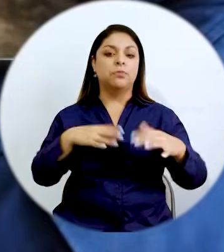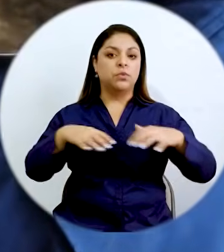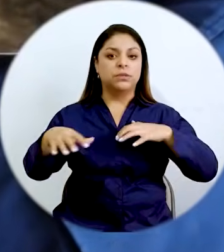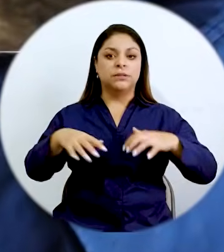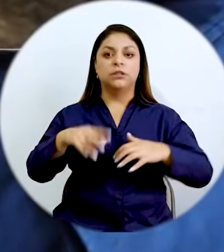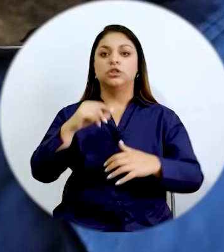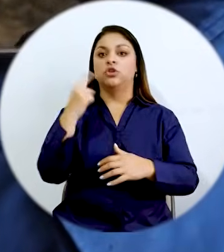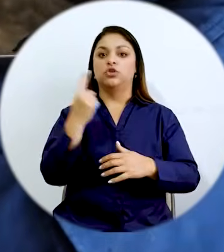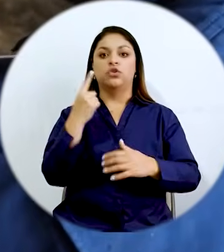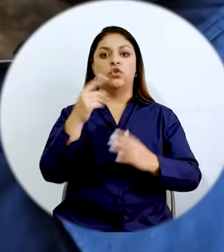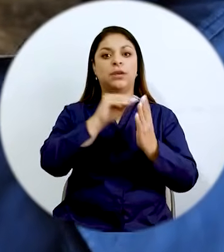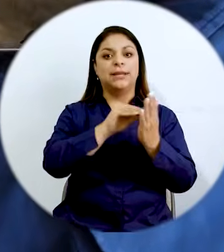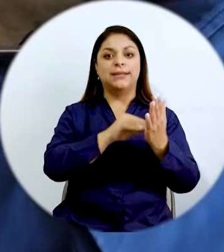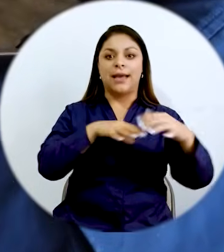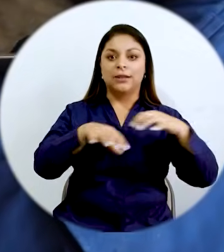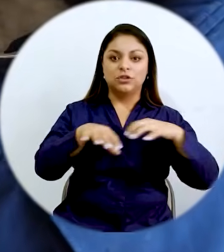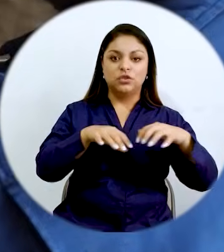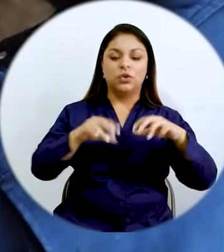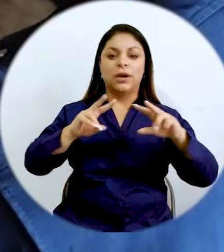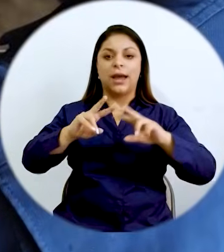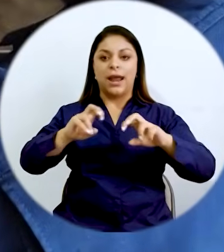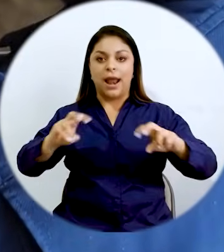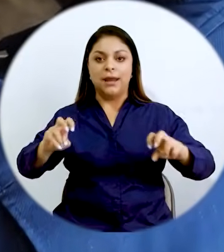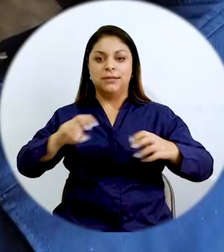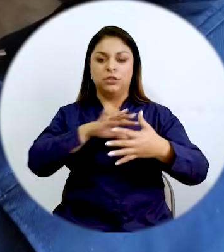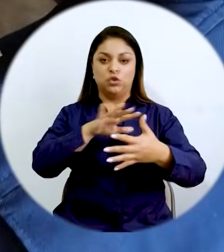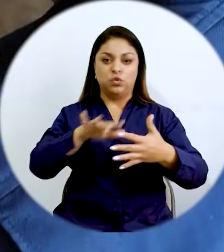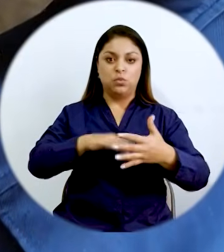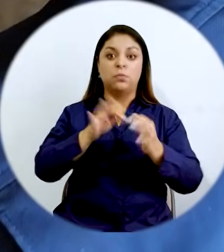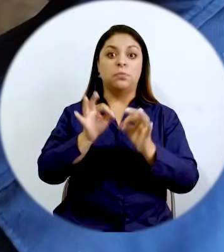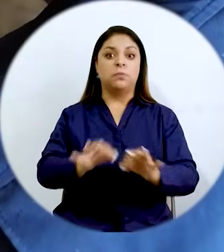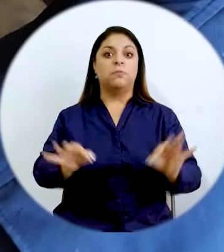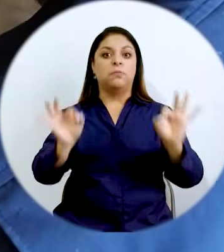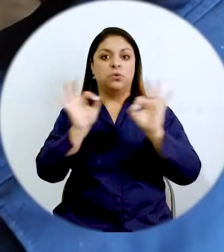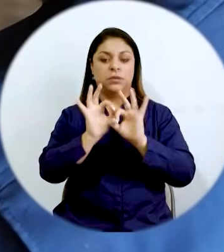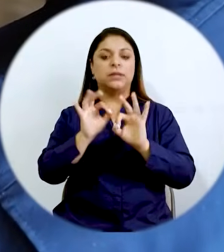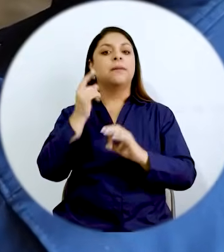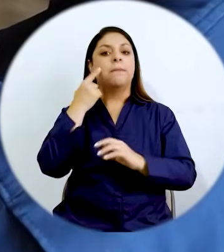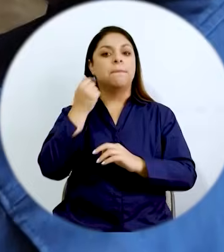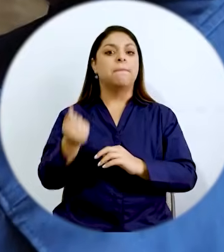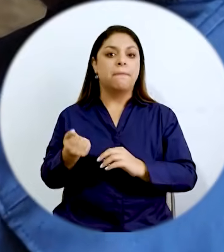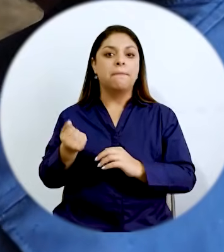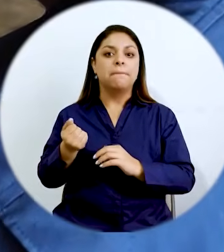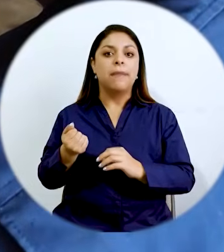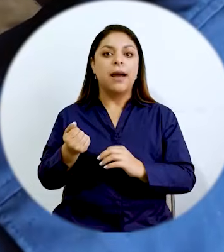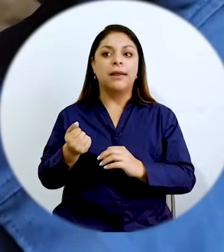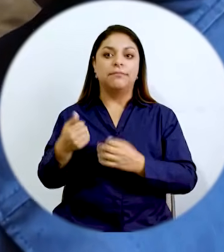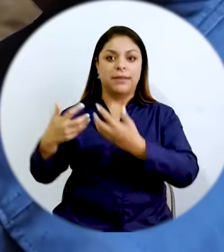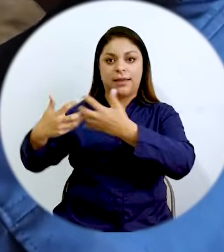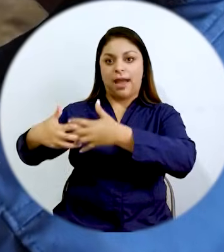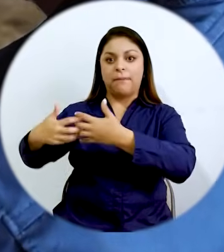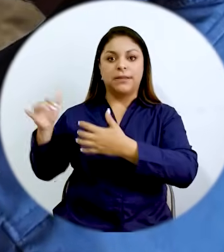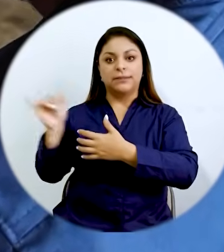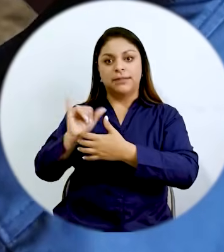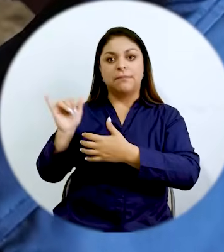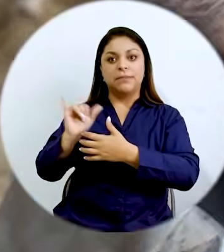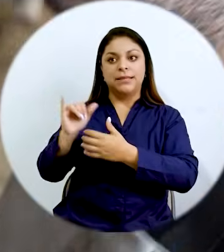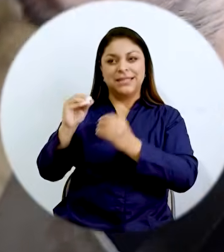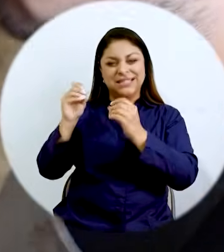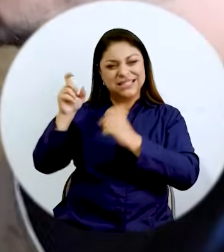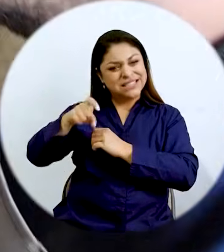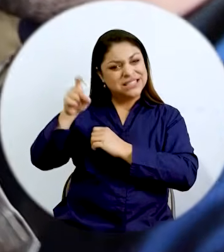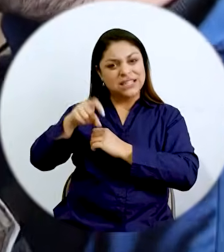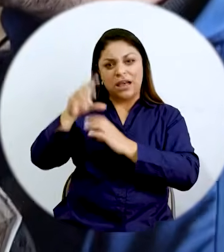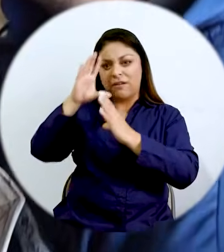solo es para listas de acción o análisis para estudio, que es muy importante, o para la cámara, que necesitan datos confiables, y el BAMP es